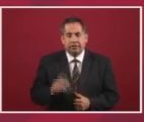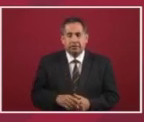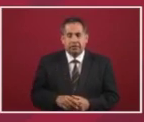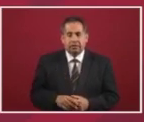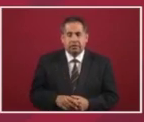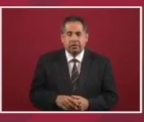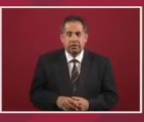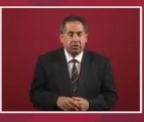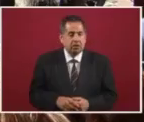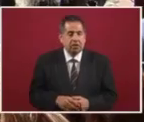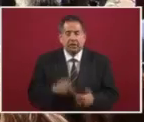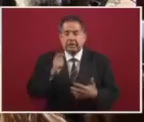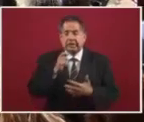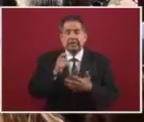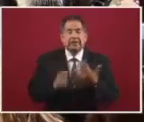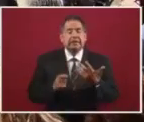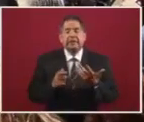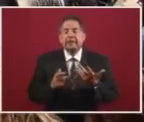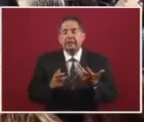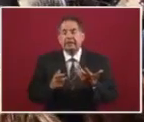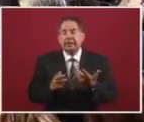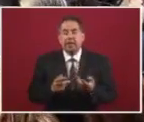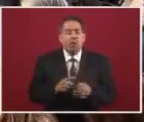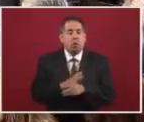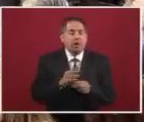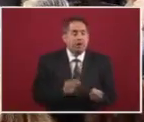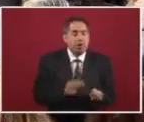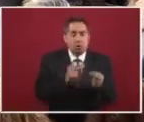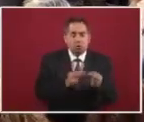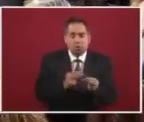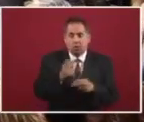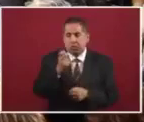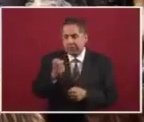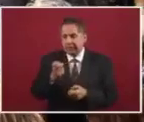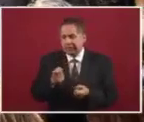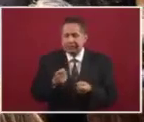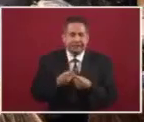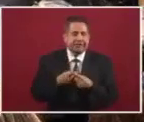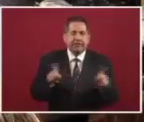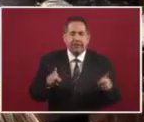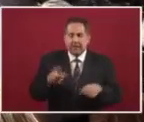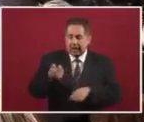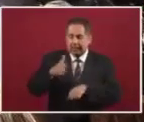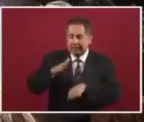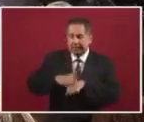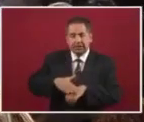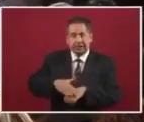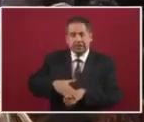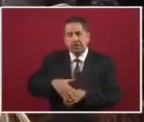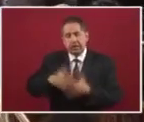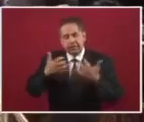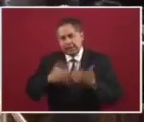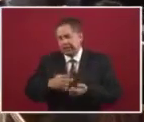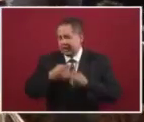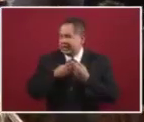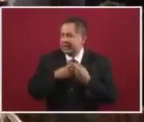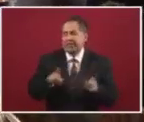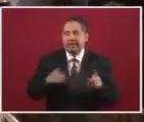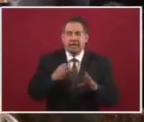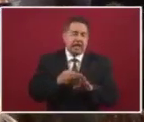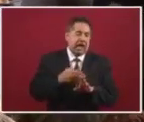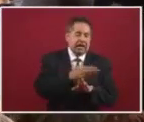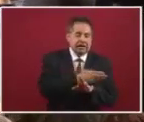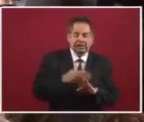todo es en función del negocio. Por eso es distinta la administración de empresa a la